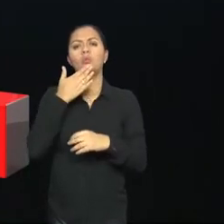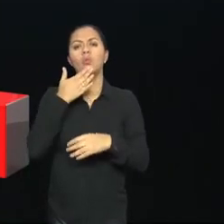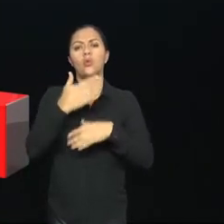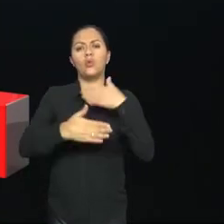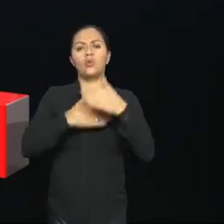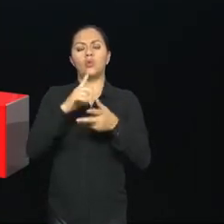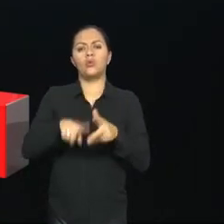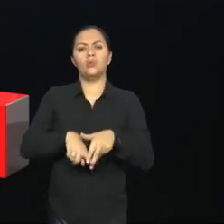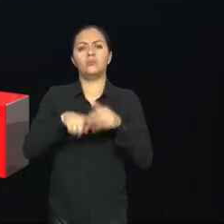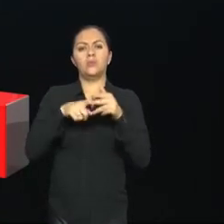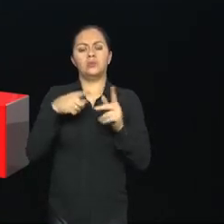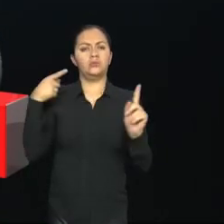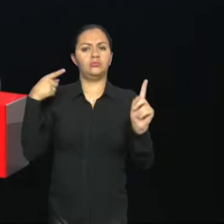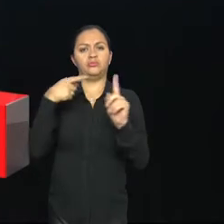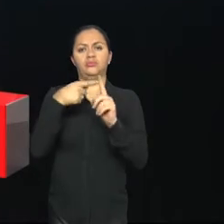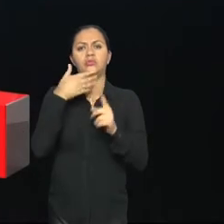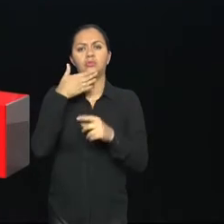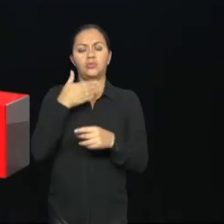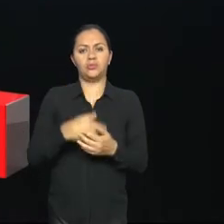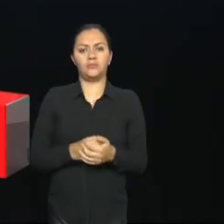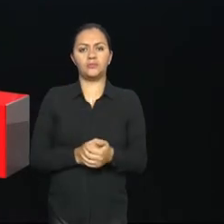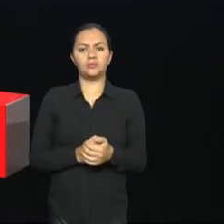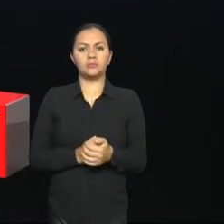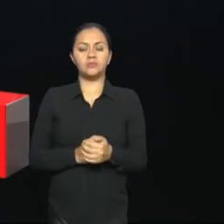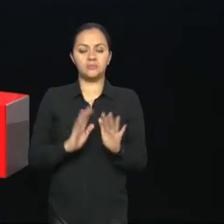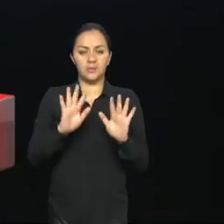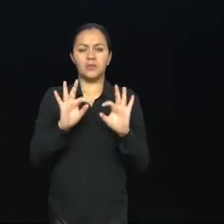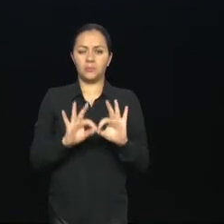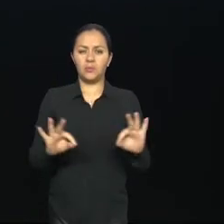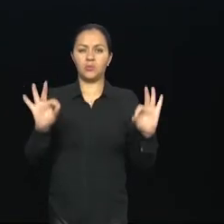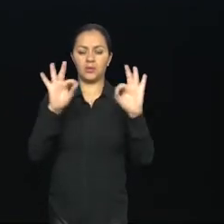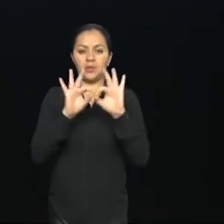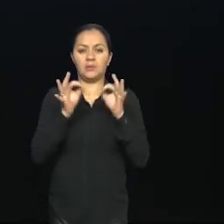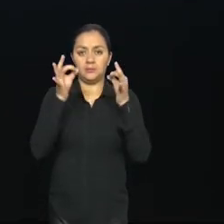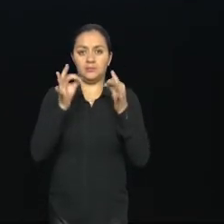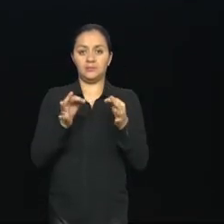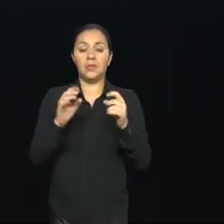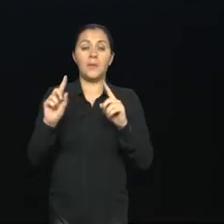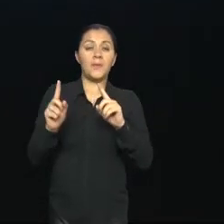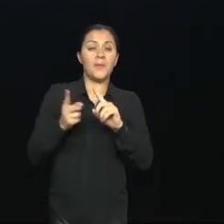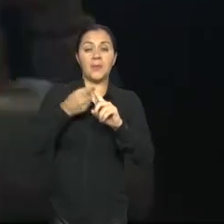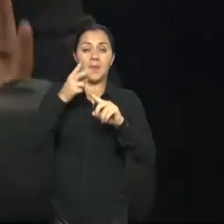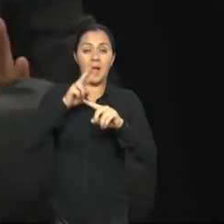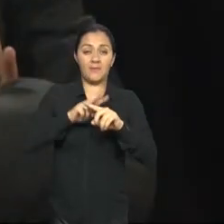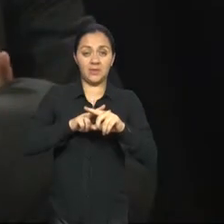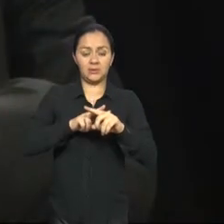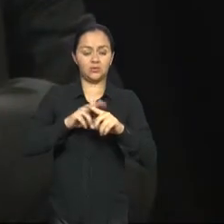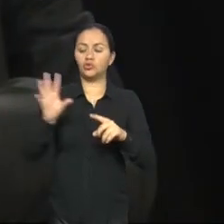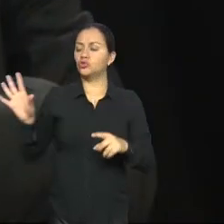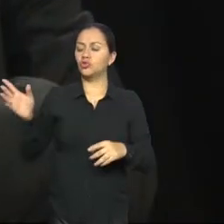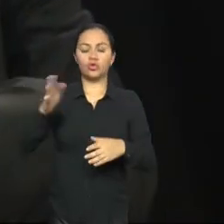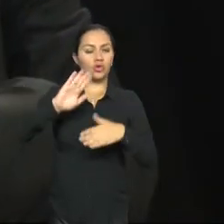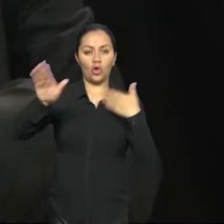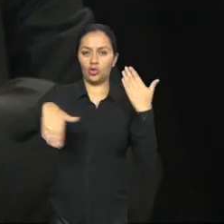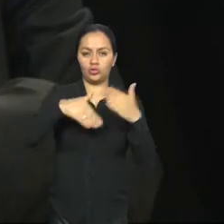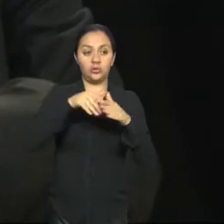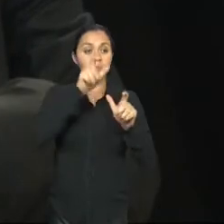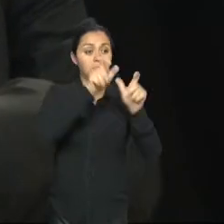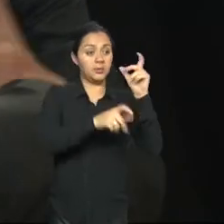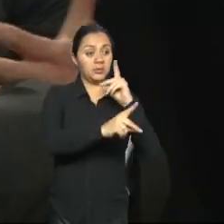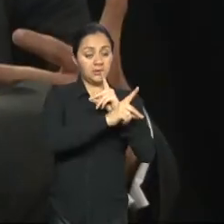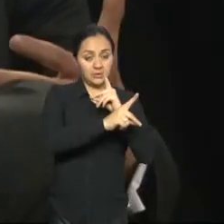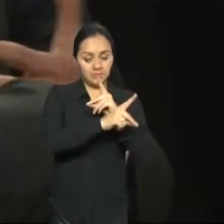ahora desde un inicio hacer el procedimiento? Importante acotación. Efectivamente, lo primero que debemos hacer todos, ya sean las personas